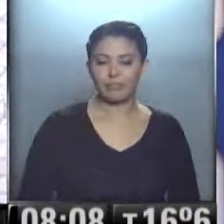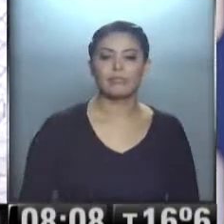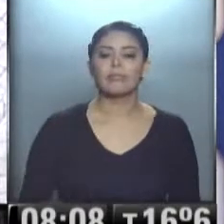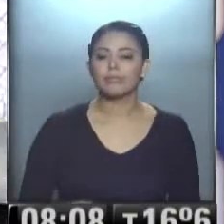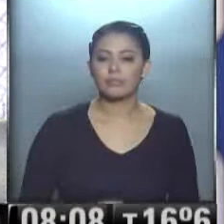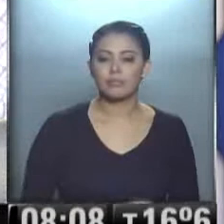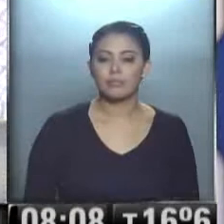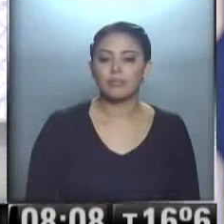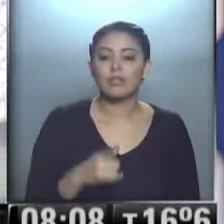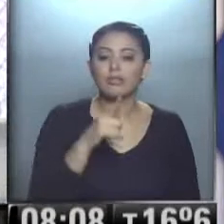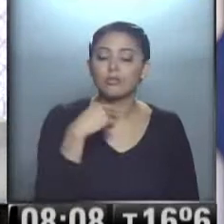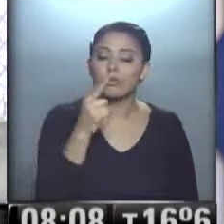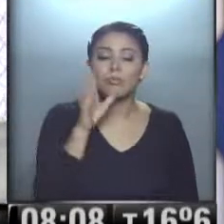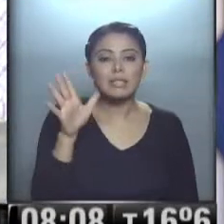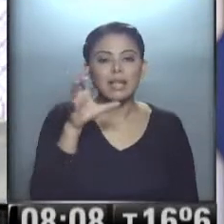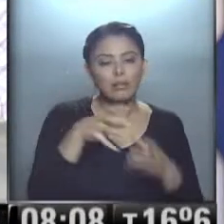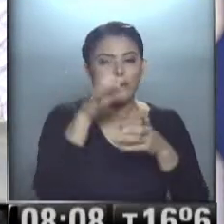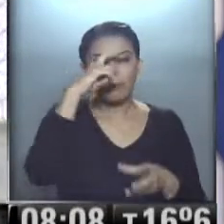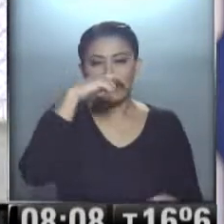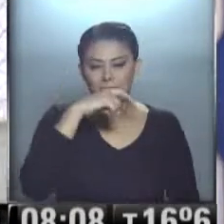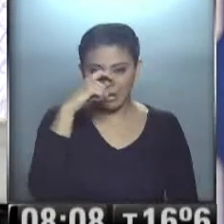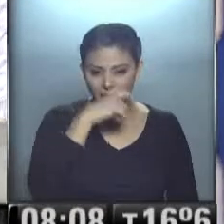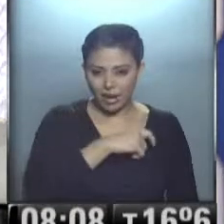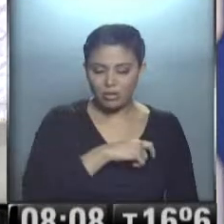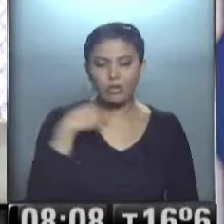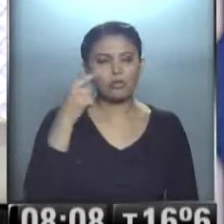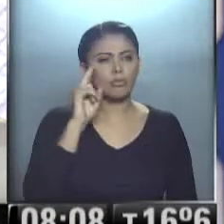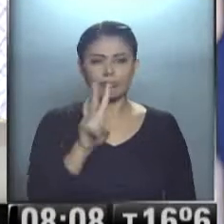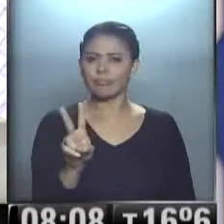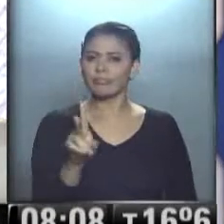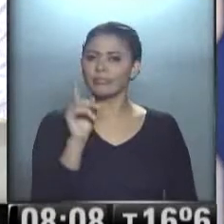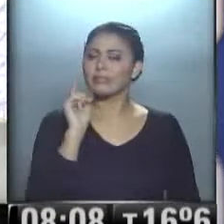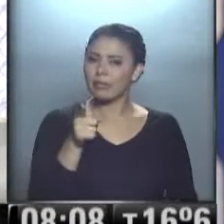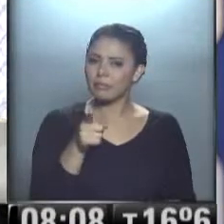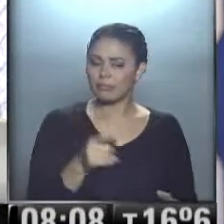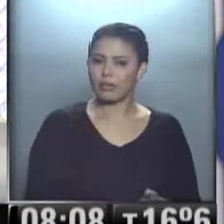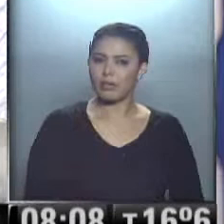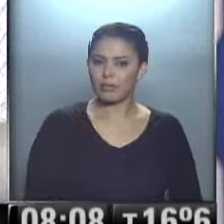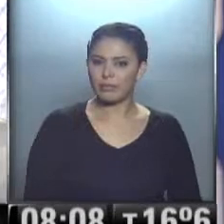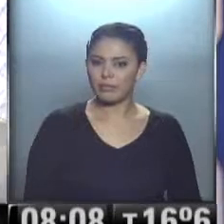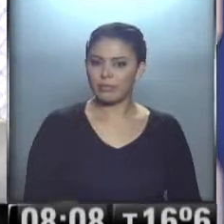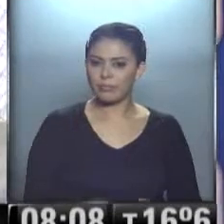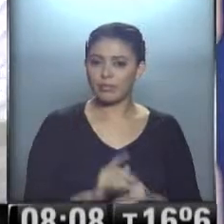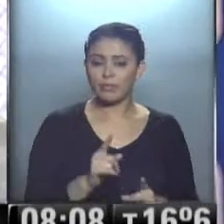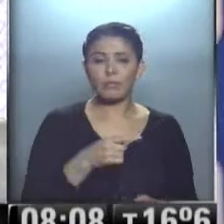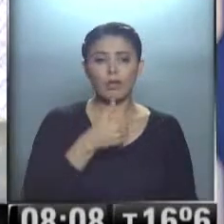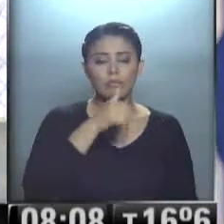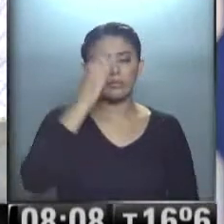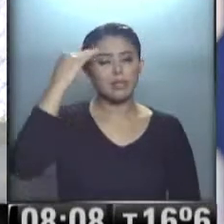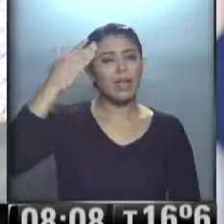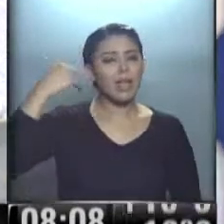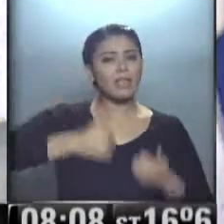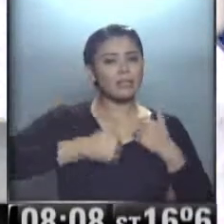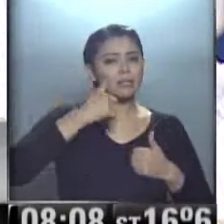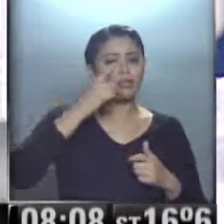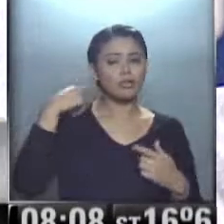que Belgrano, no solamente por lo que venimos viendo, sino incluso por lo que nos hizo el semestre pasado en el partido